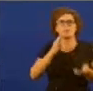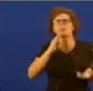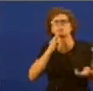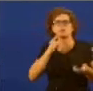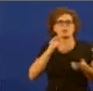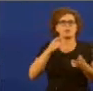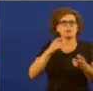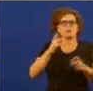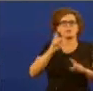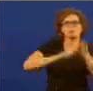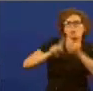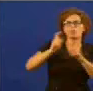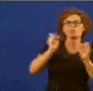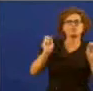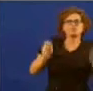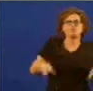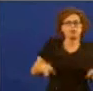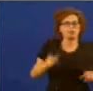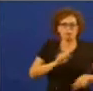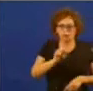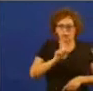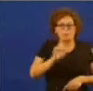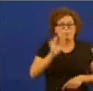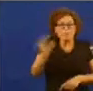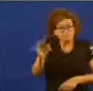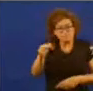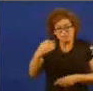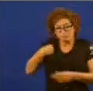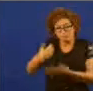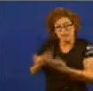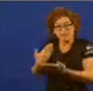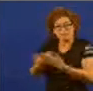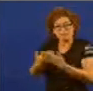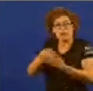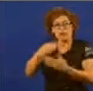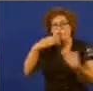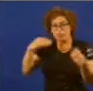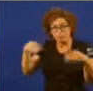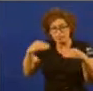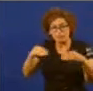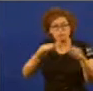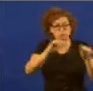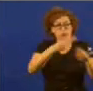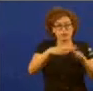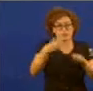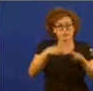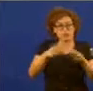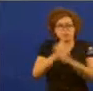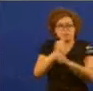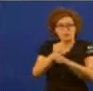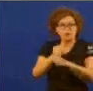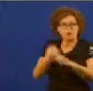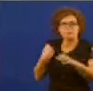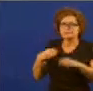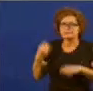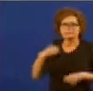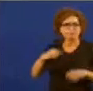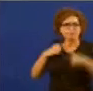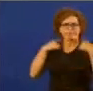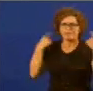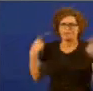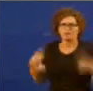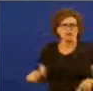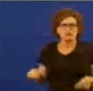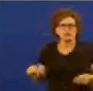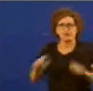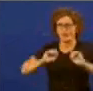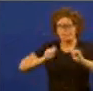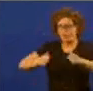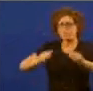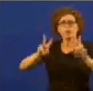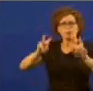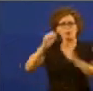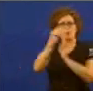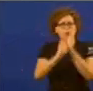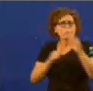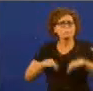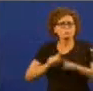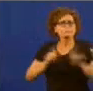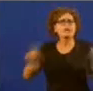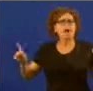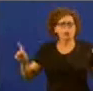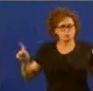no que a solución só pode vir pola democracia esta crise do regime do 78